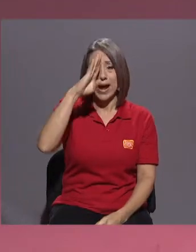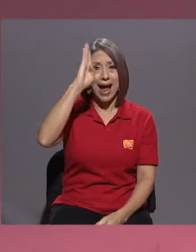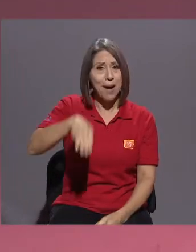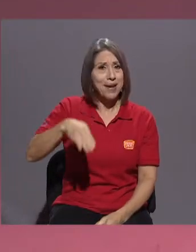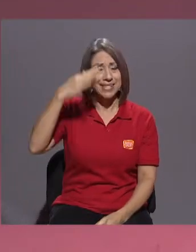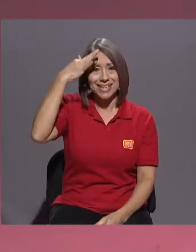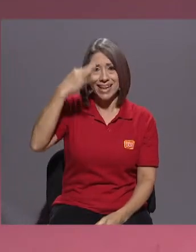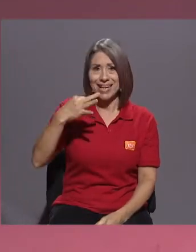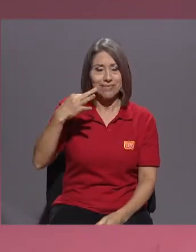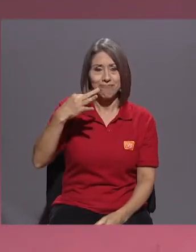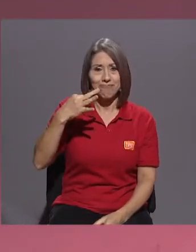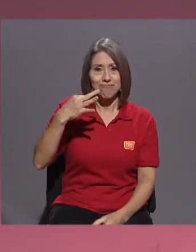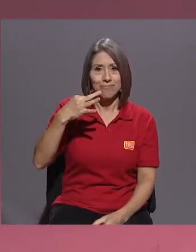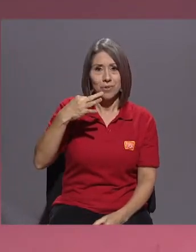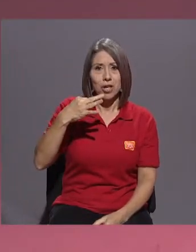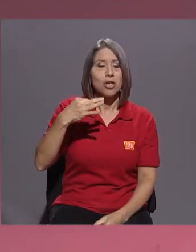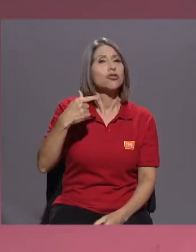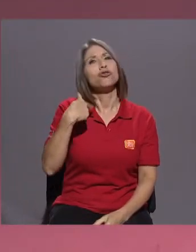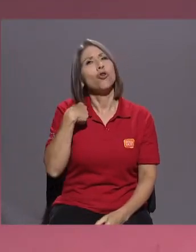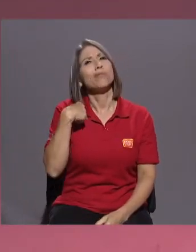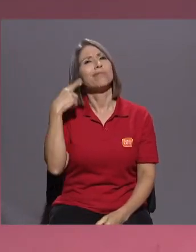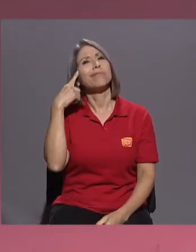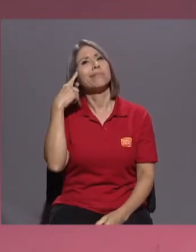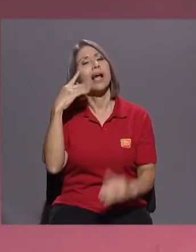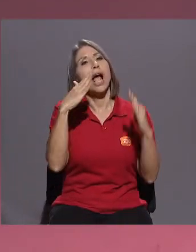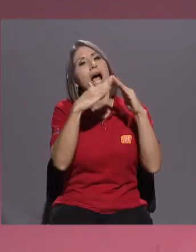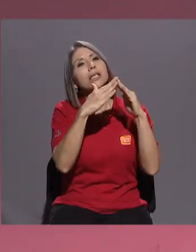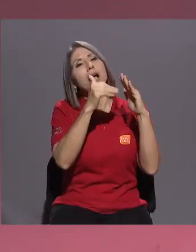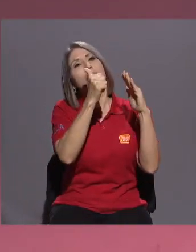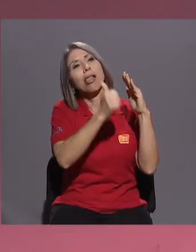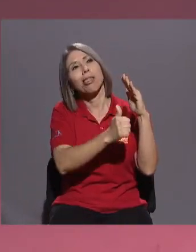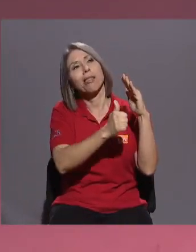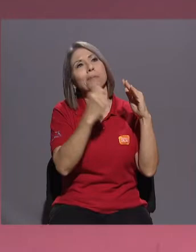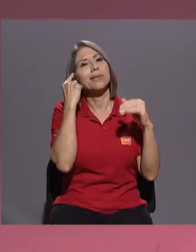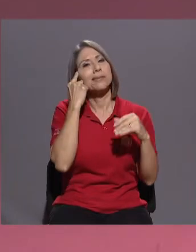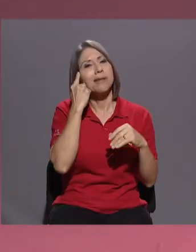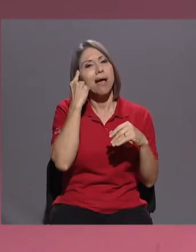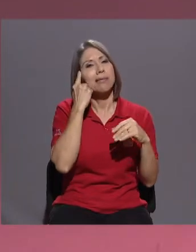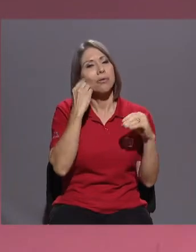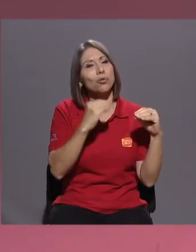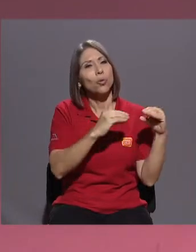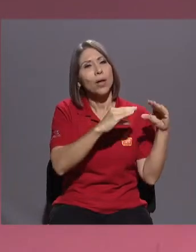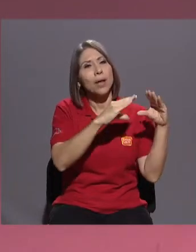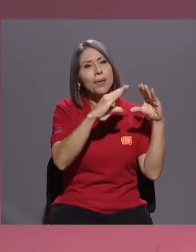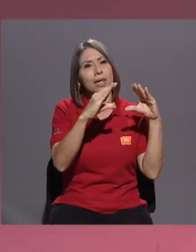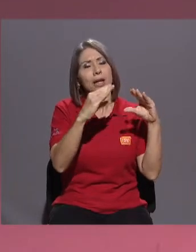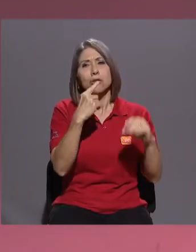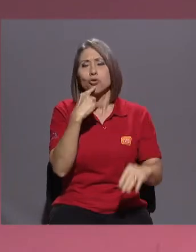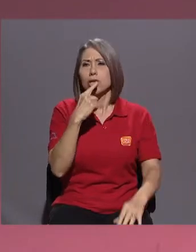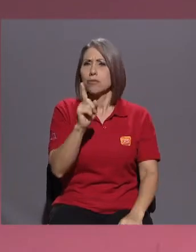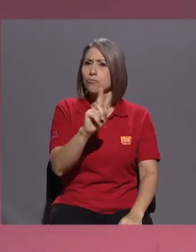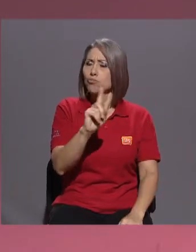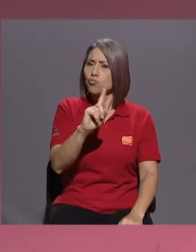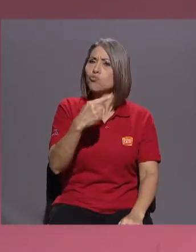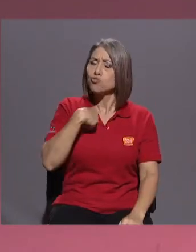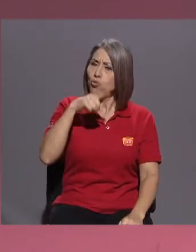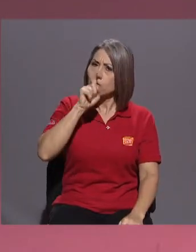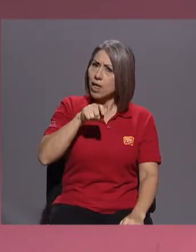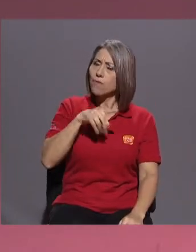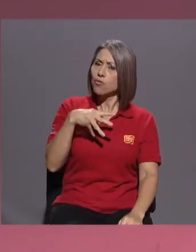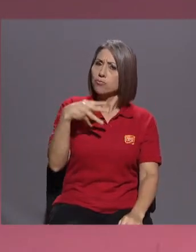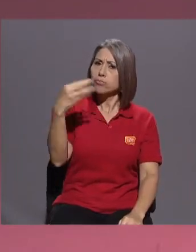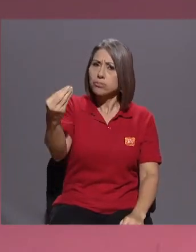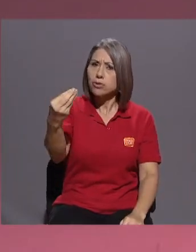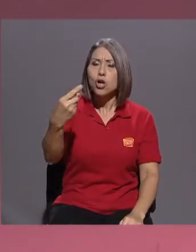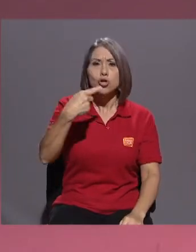Jamás creír Porque me quedé En mi casa Pensando toda la mañana Ese día Y yo dije No señor Yo tengo que